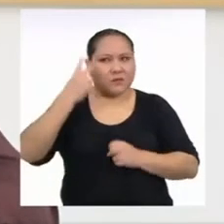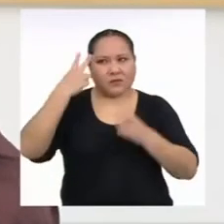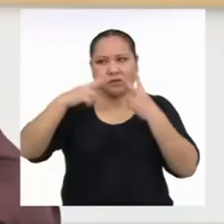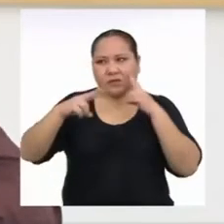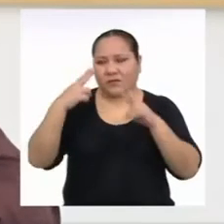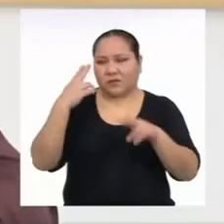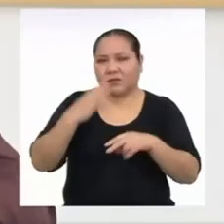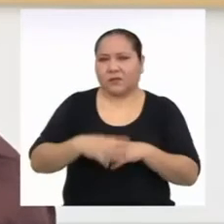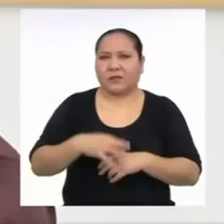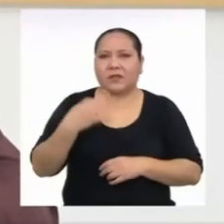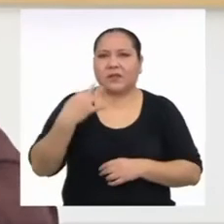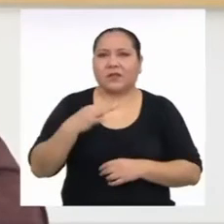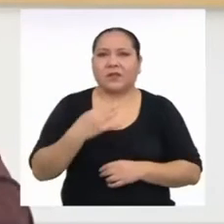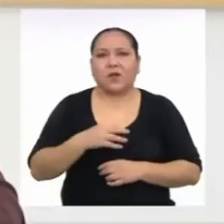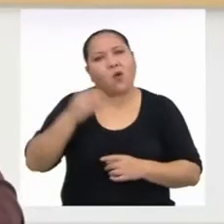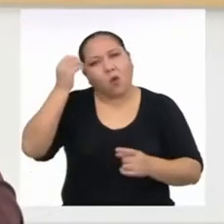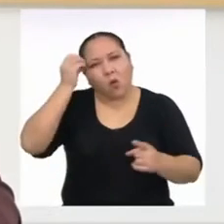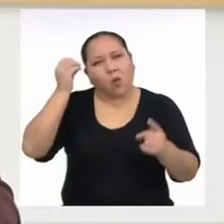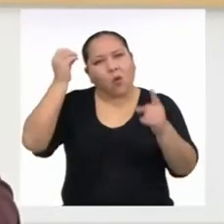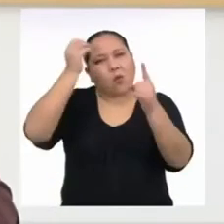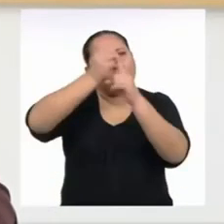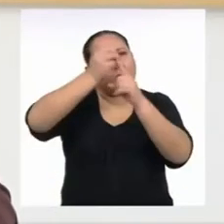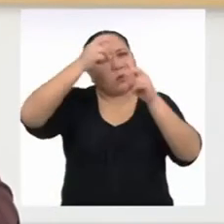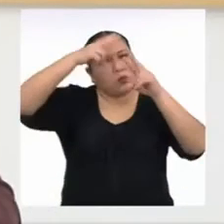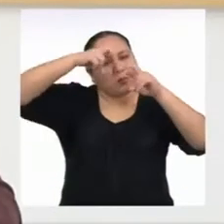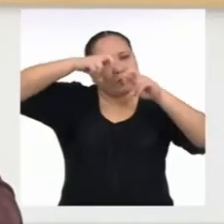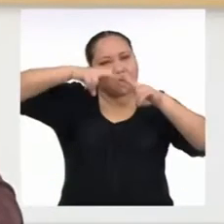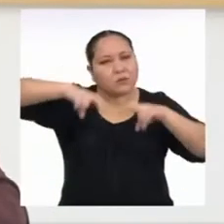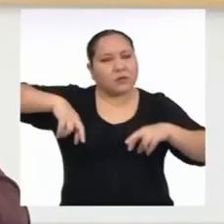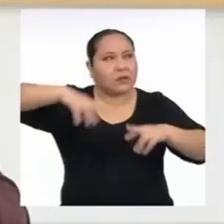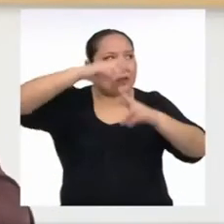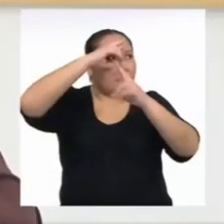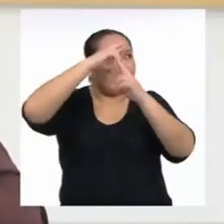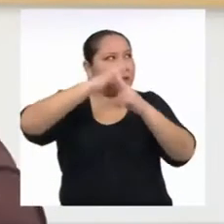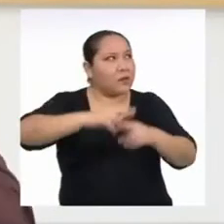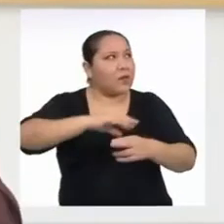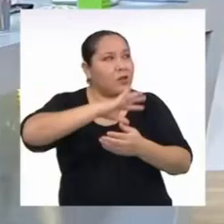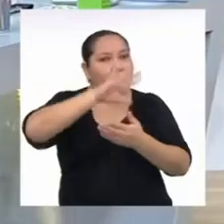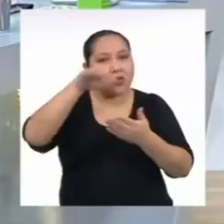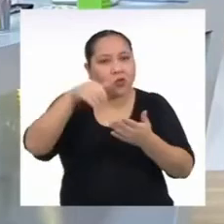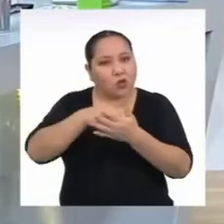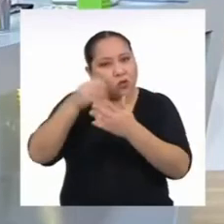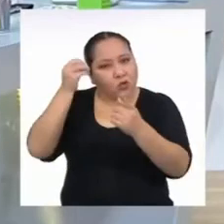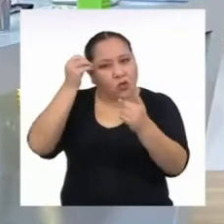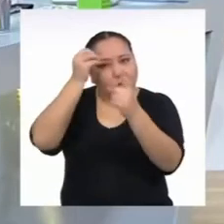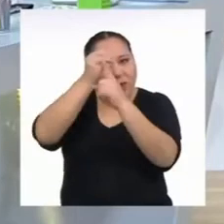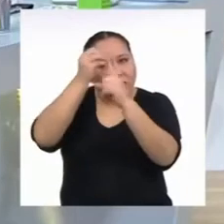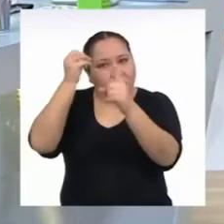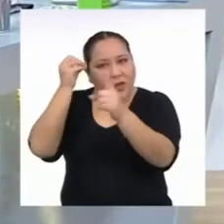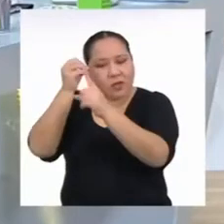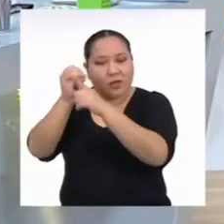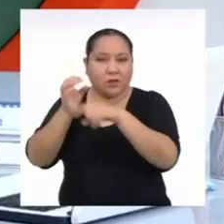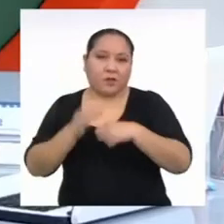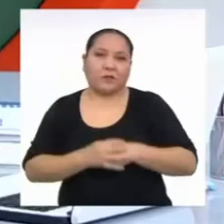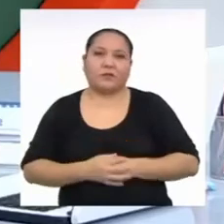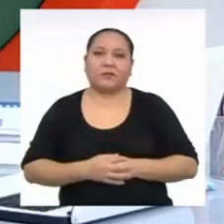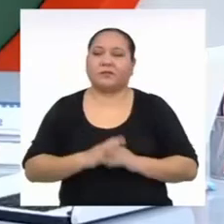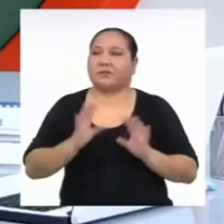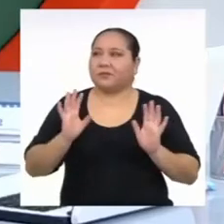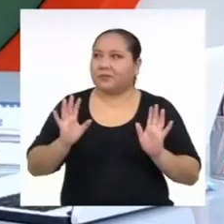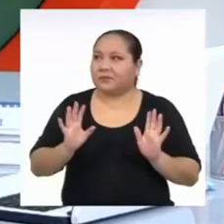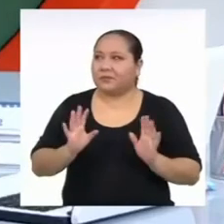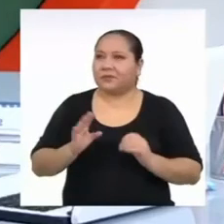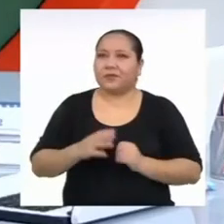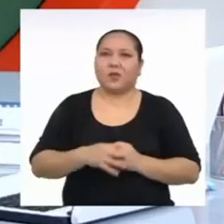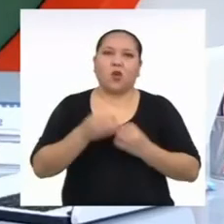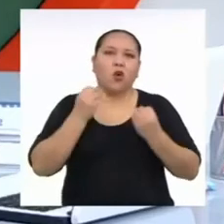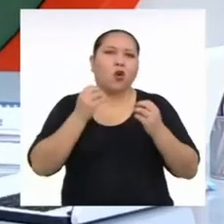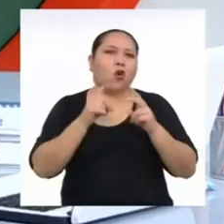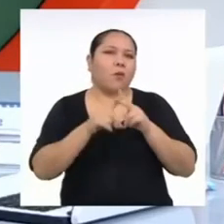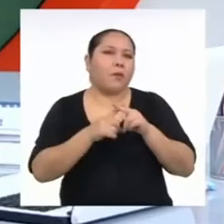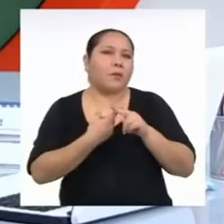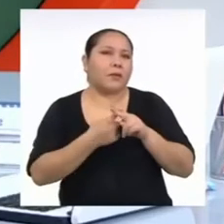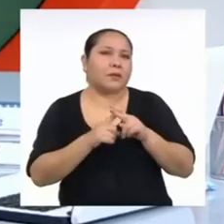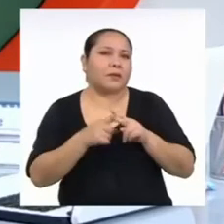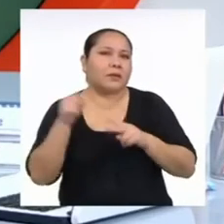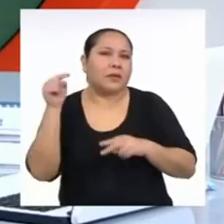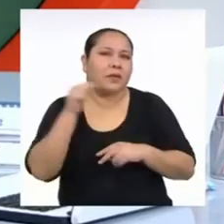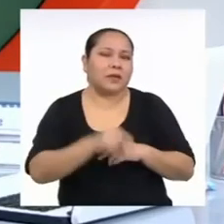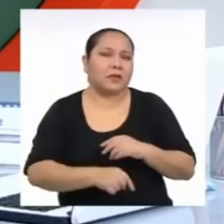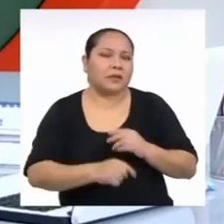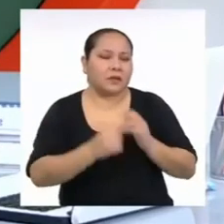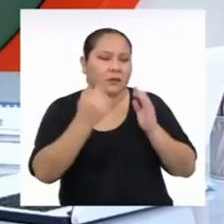cuenta la meta del estudio y cumplir con todos esos objetivos. Entonces, ¿cómo iniciaríamos